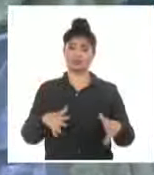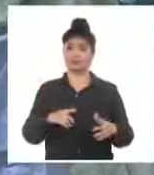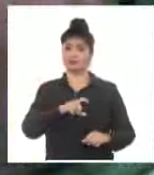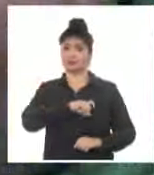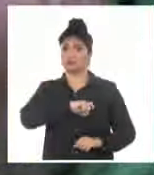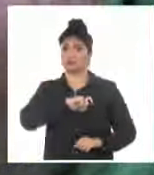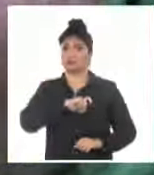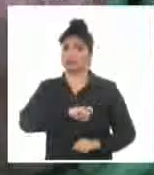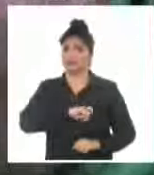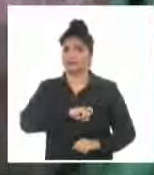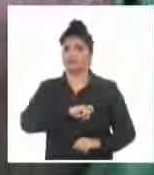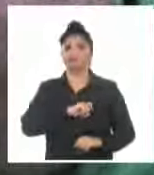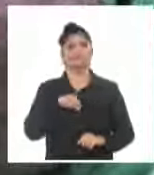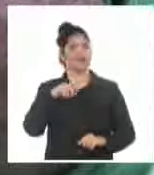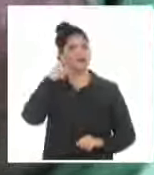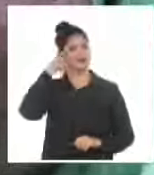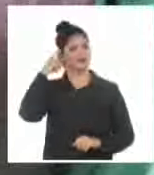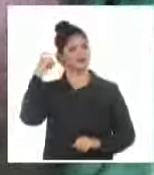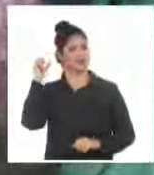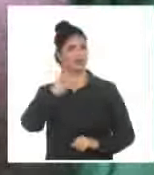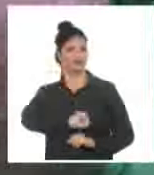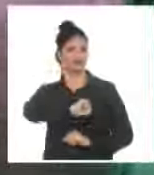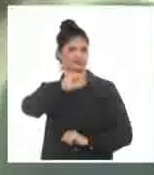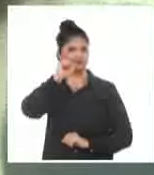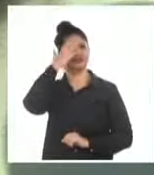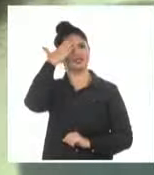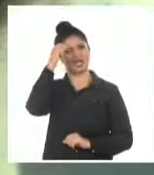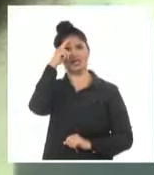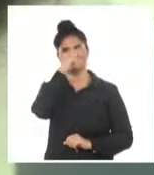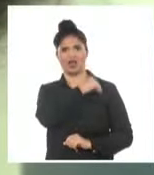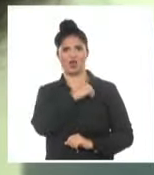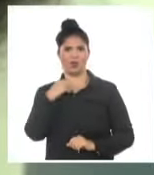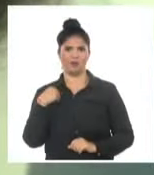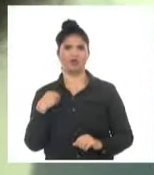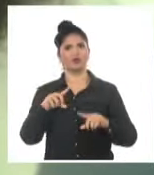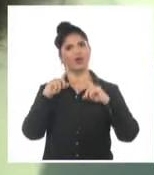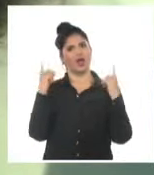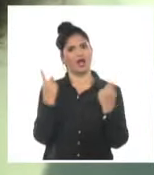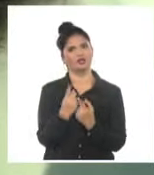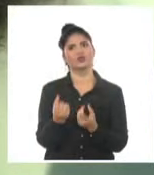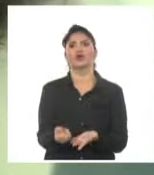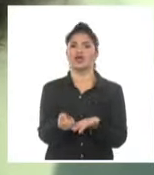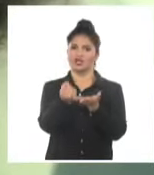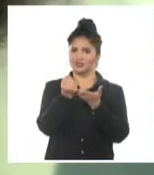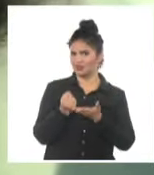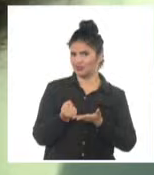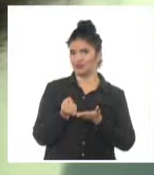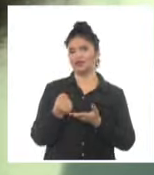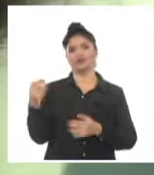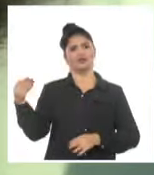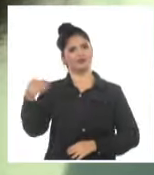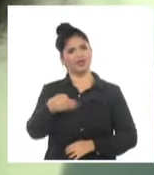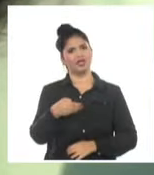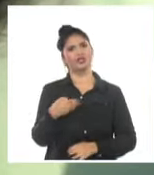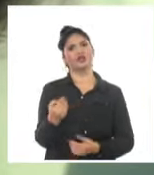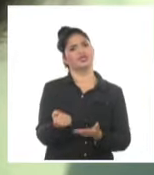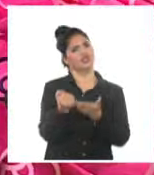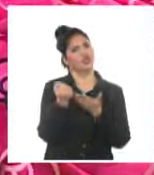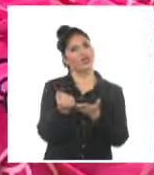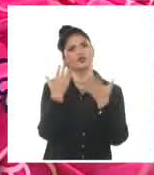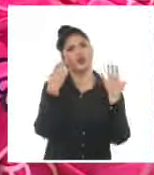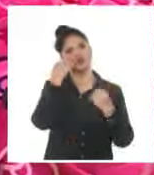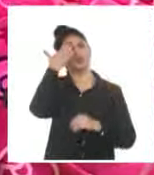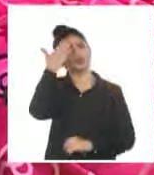es un sueño hecho realidad. Gracias a todos los médicos, a todos los que estaban conmigo en este momento. Muchas